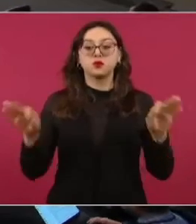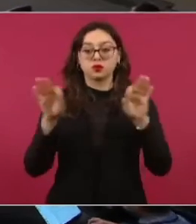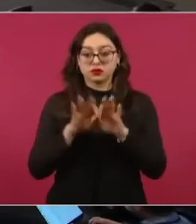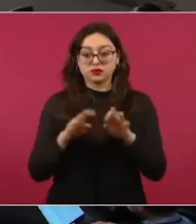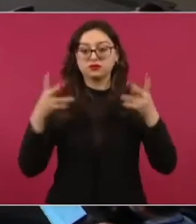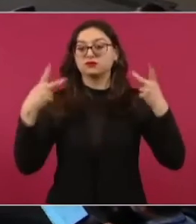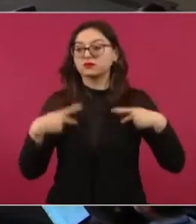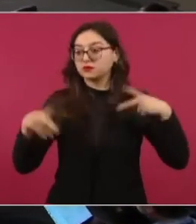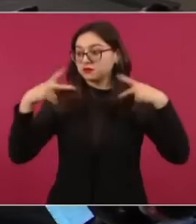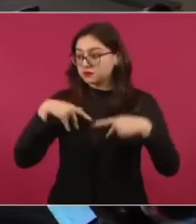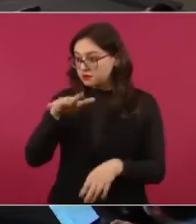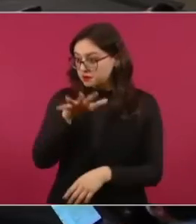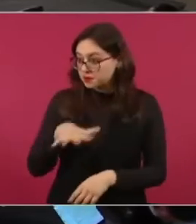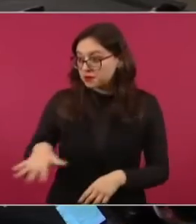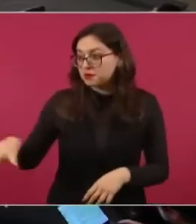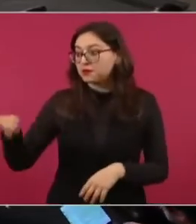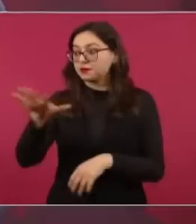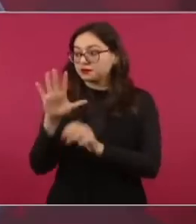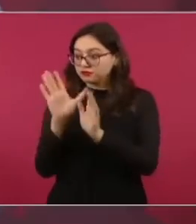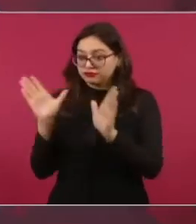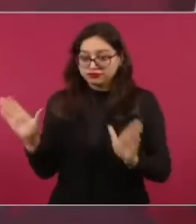apoyo a la gente,